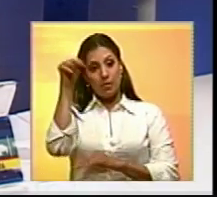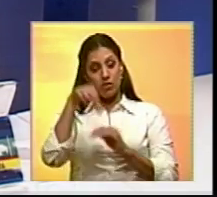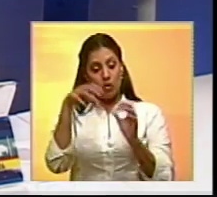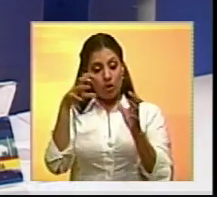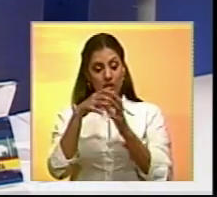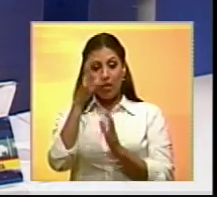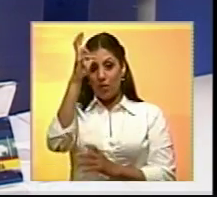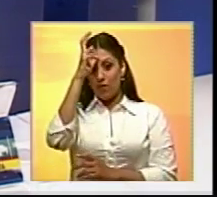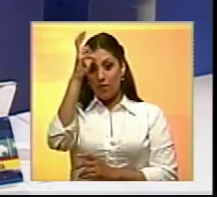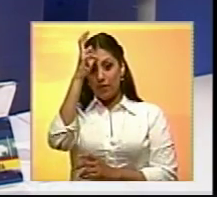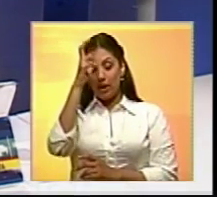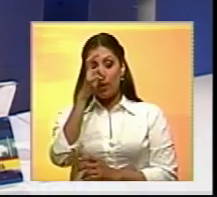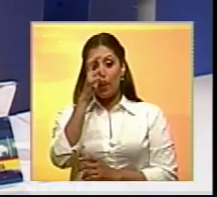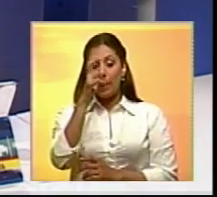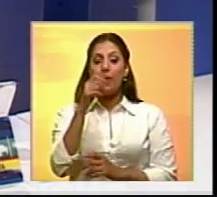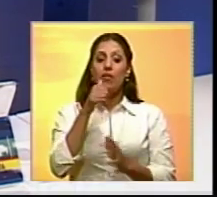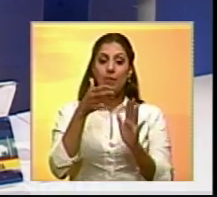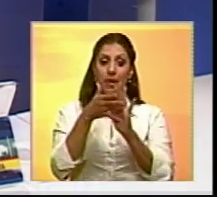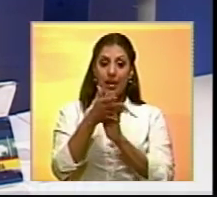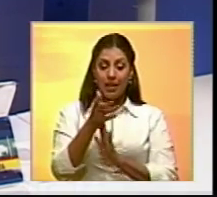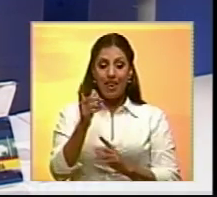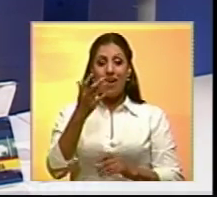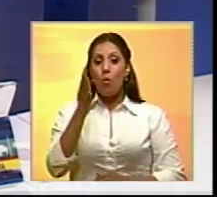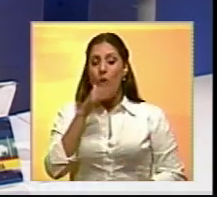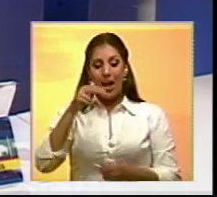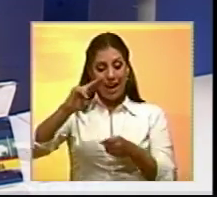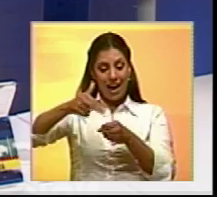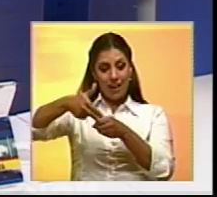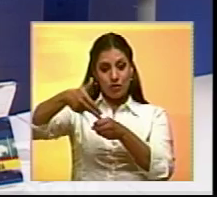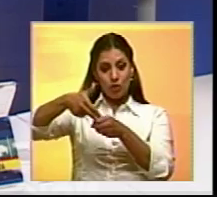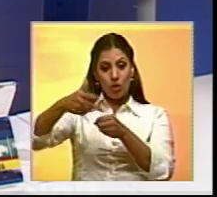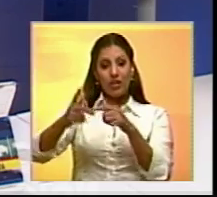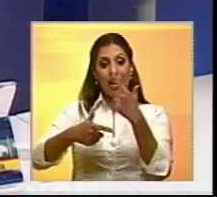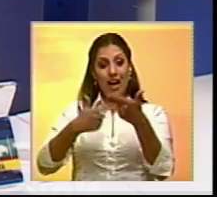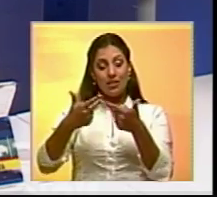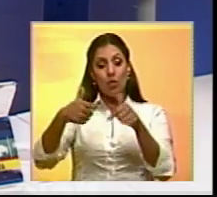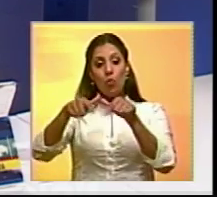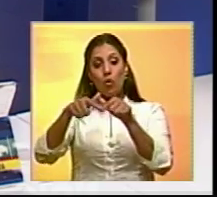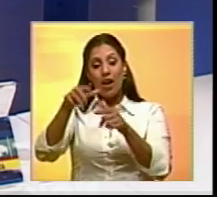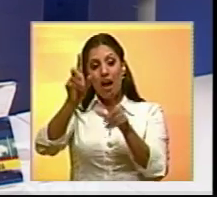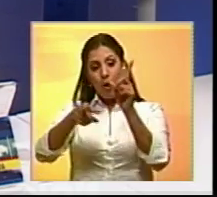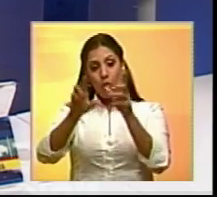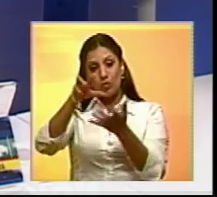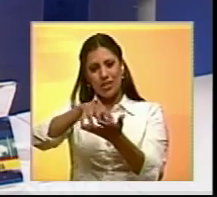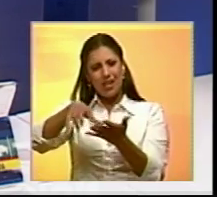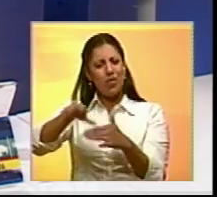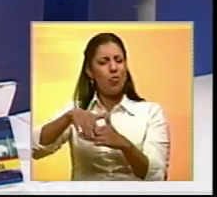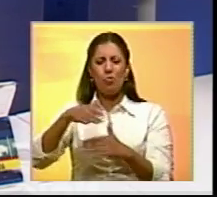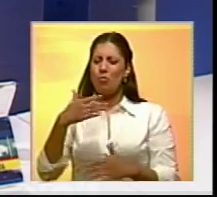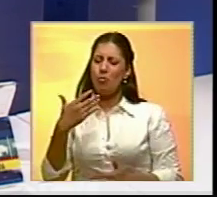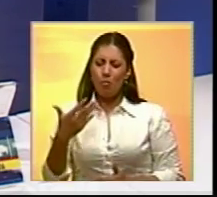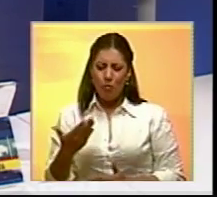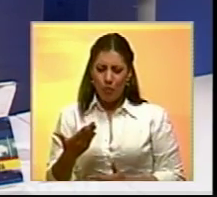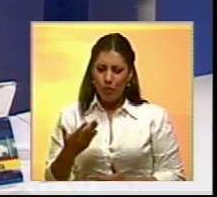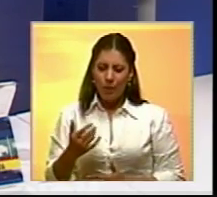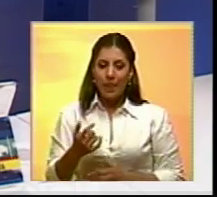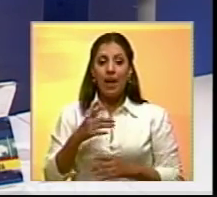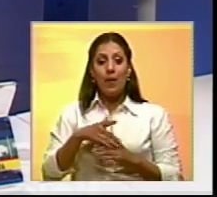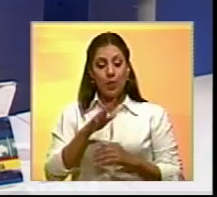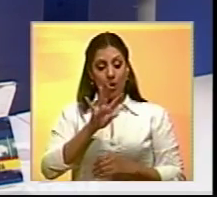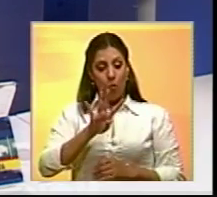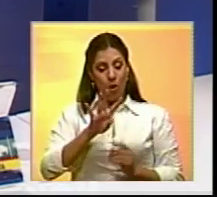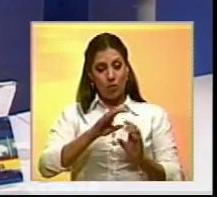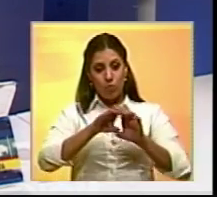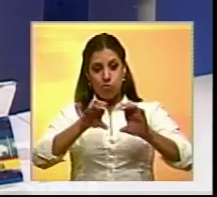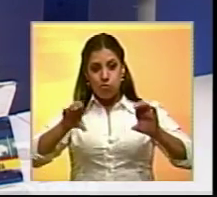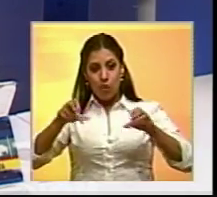Estado Falcón, Luis Stefanelli, aseguró que la falta de gasolina que se está presentando en algunos estados se debe a que de las 4